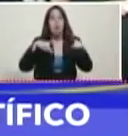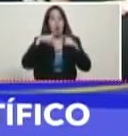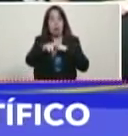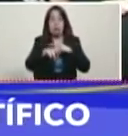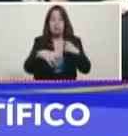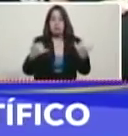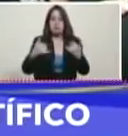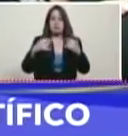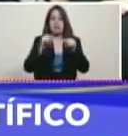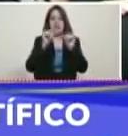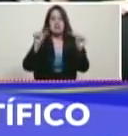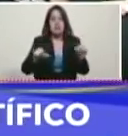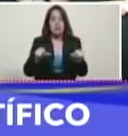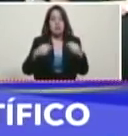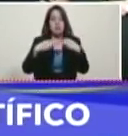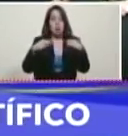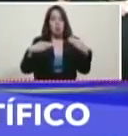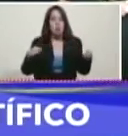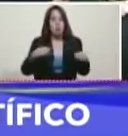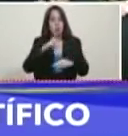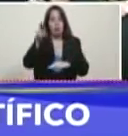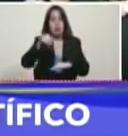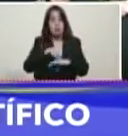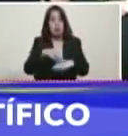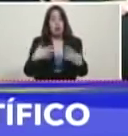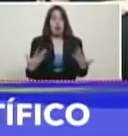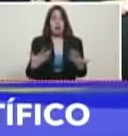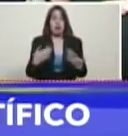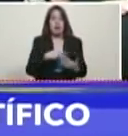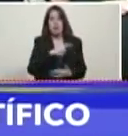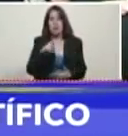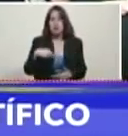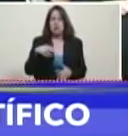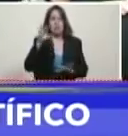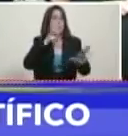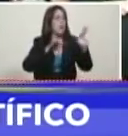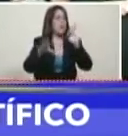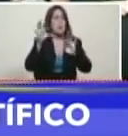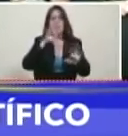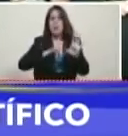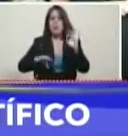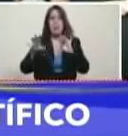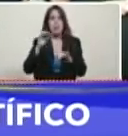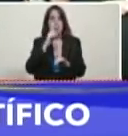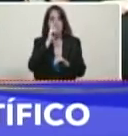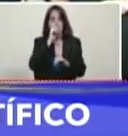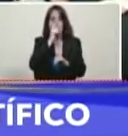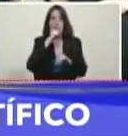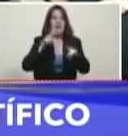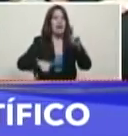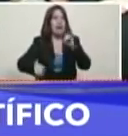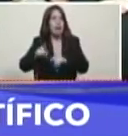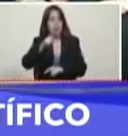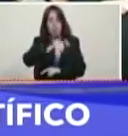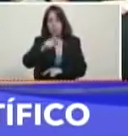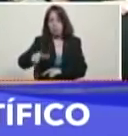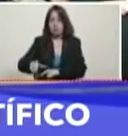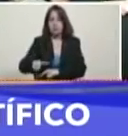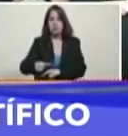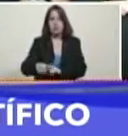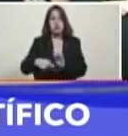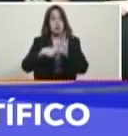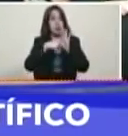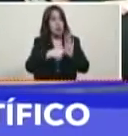el servicio público nacional. Así que nosotros hemos seleccionado, presidente, algunos compañeros que están acá. Yo